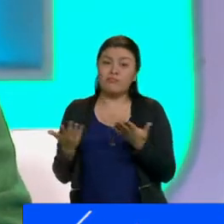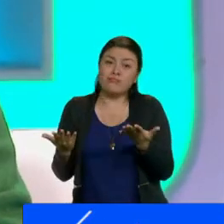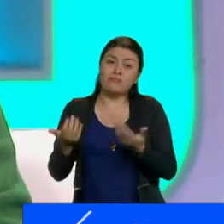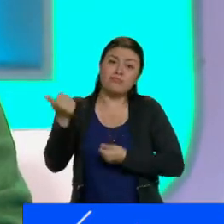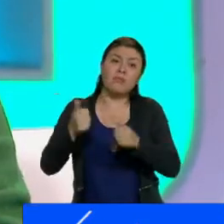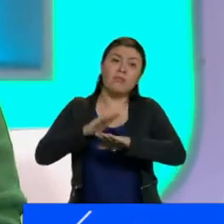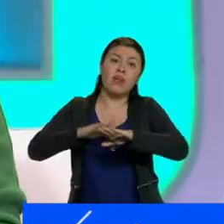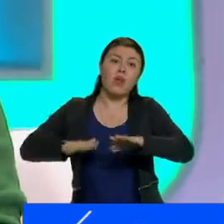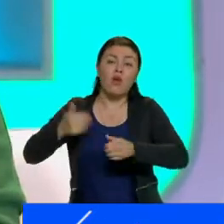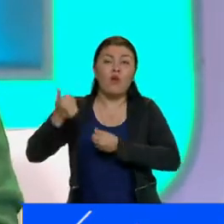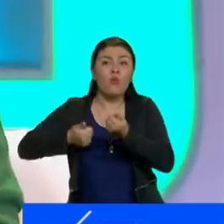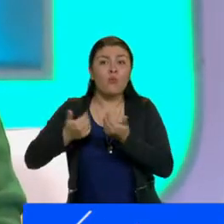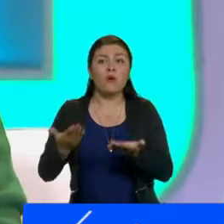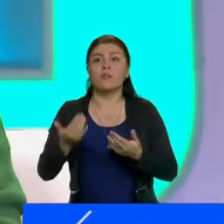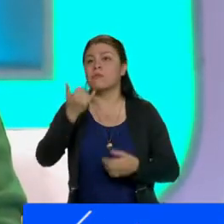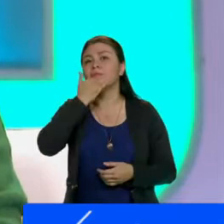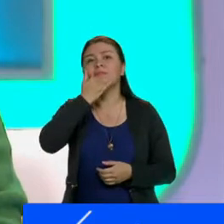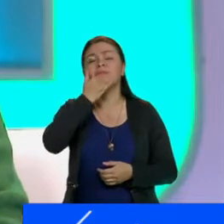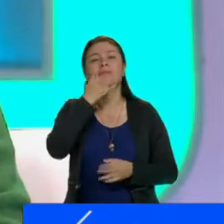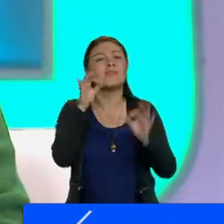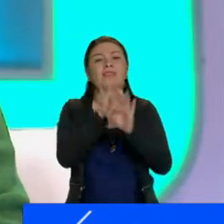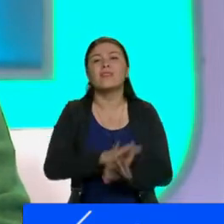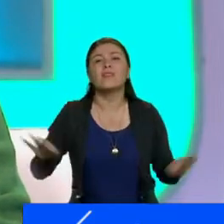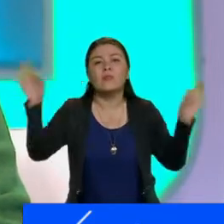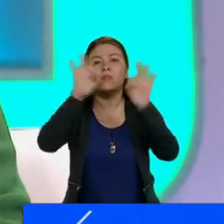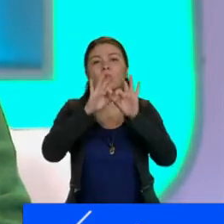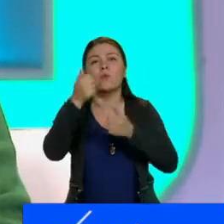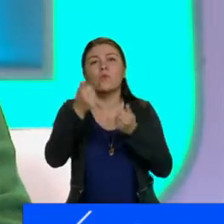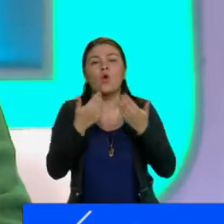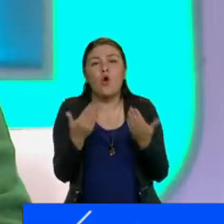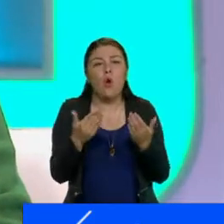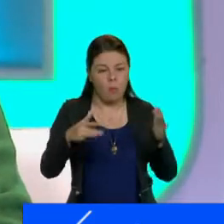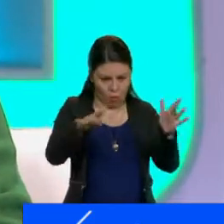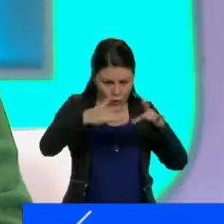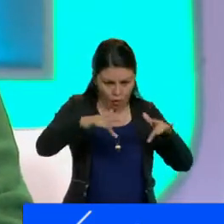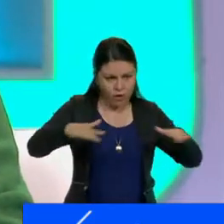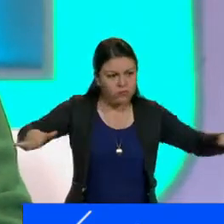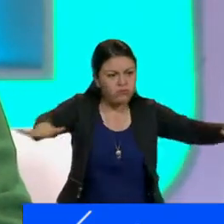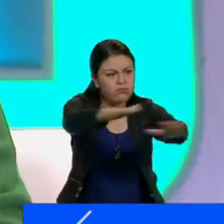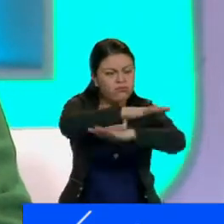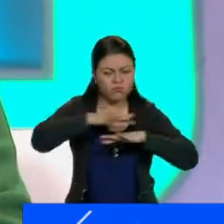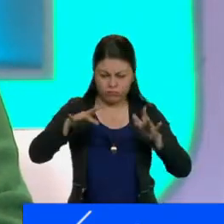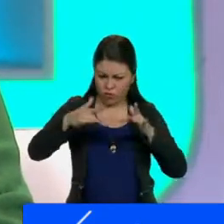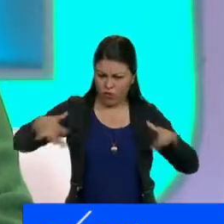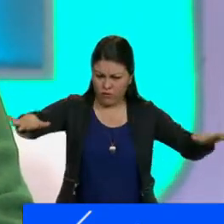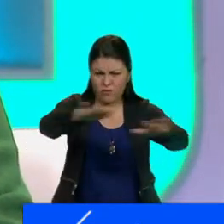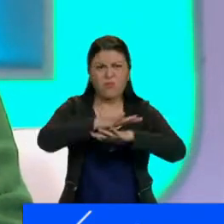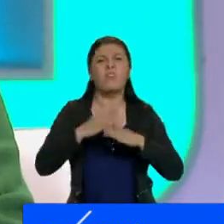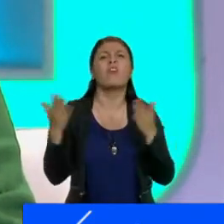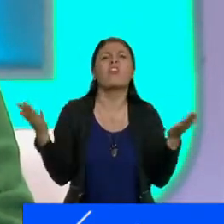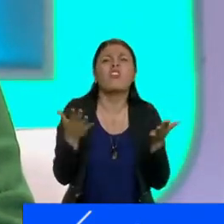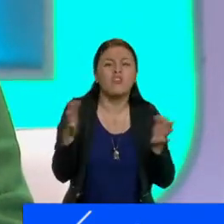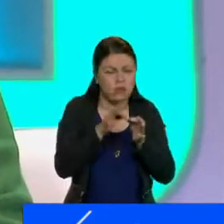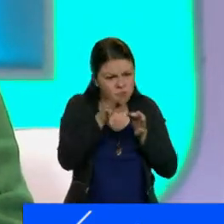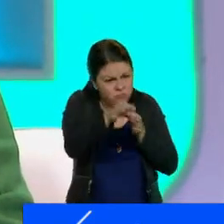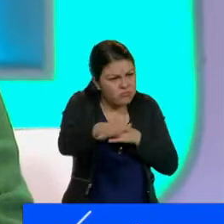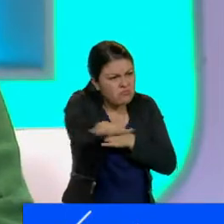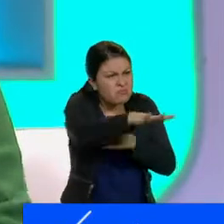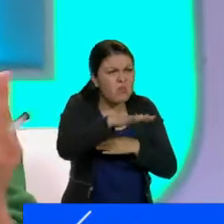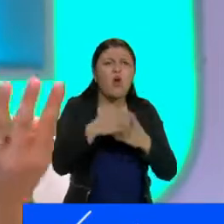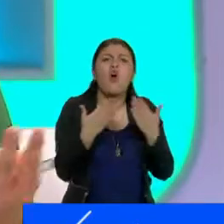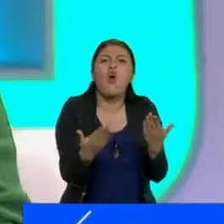desde, pues se necesita entender la situación geográfica de este municipio, en dónde está ubicado, cómo es